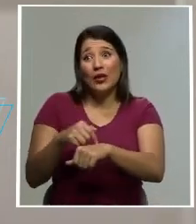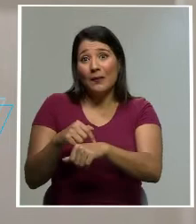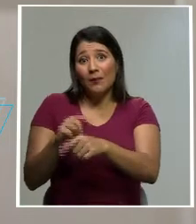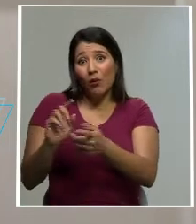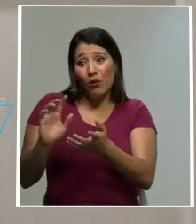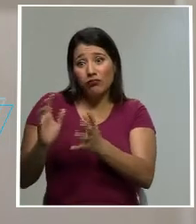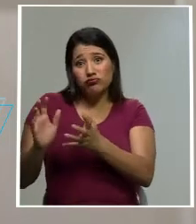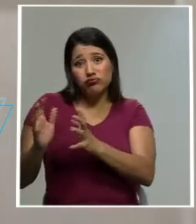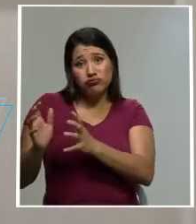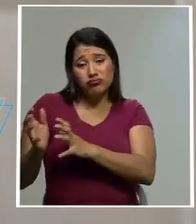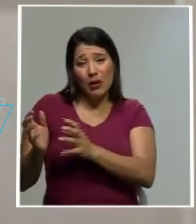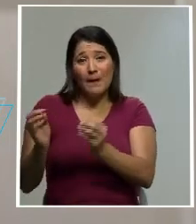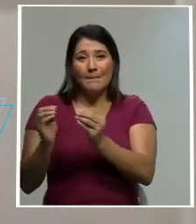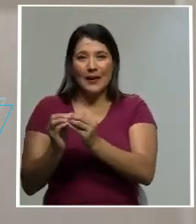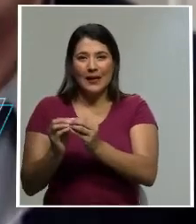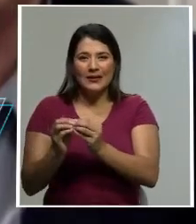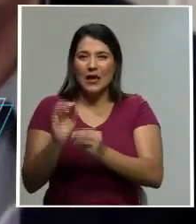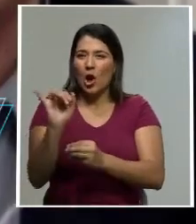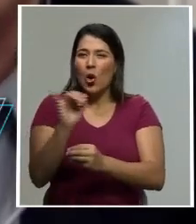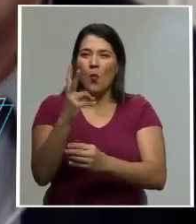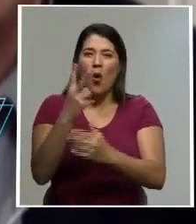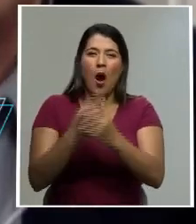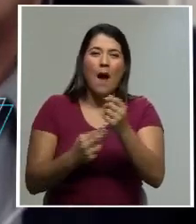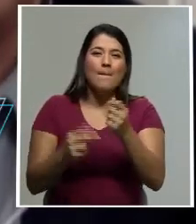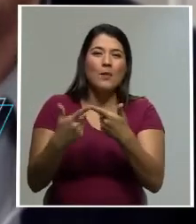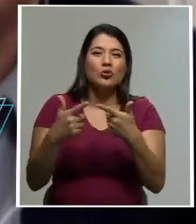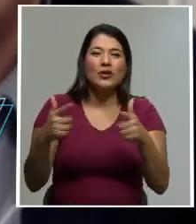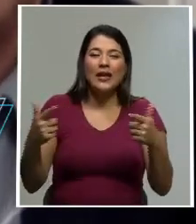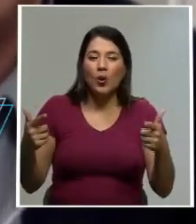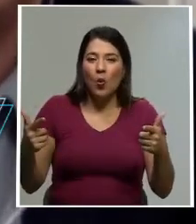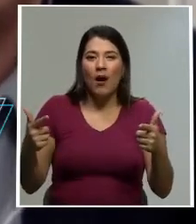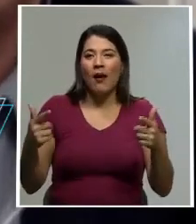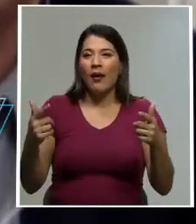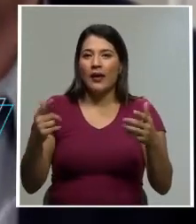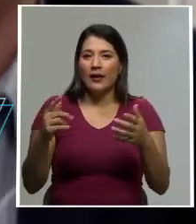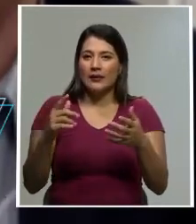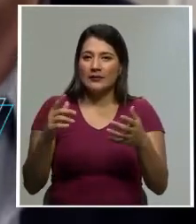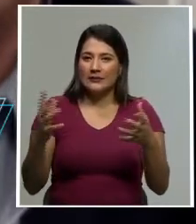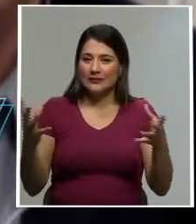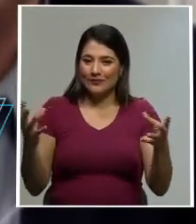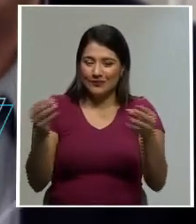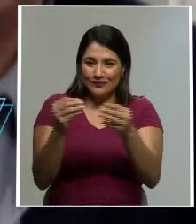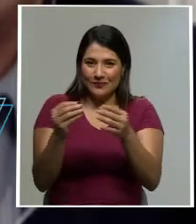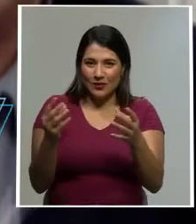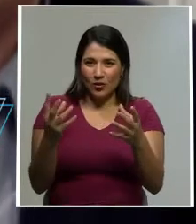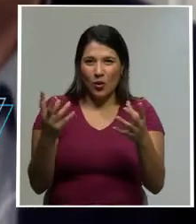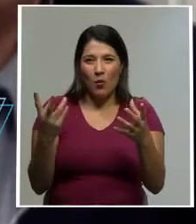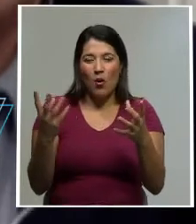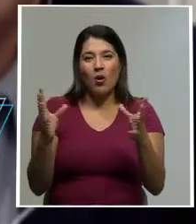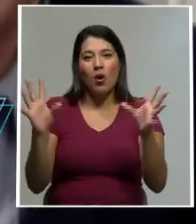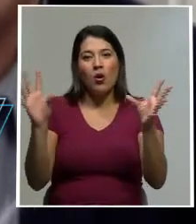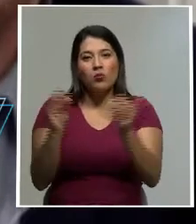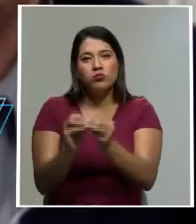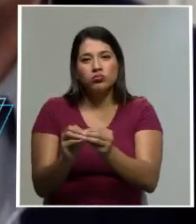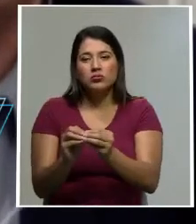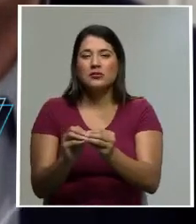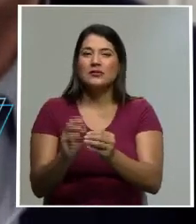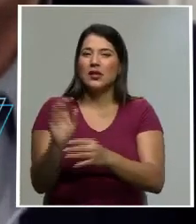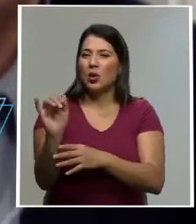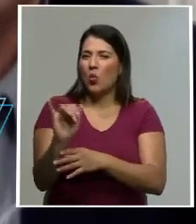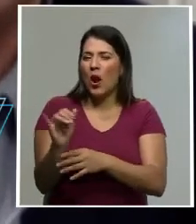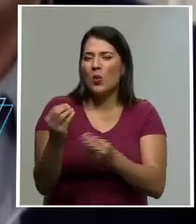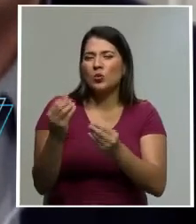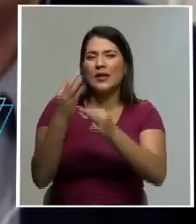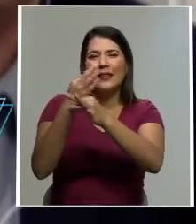hay una mezcla entre ambos lenguajes, hay una larga tradición de, o sea, de lo que es ser chicano,